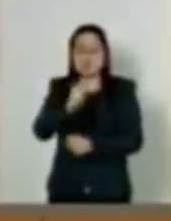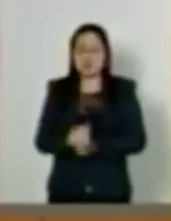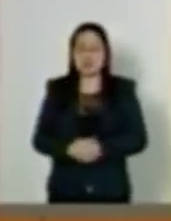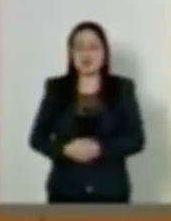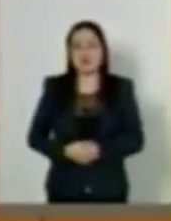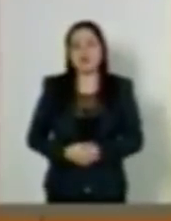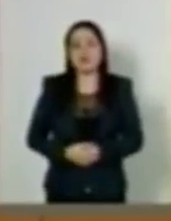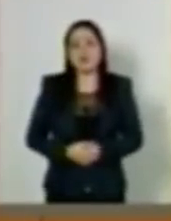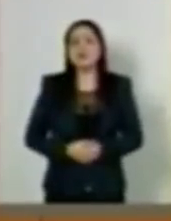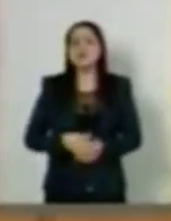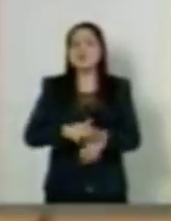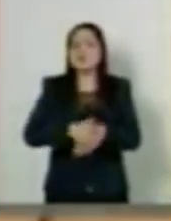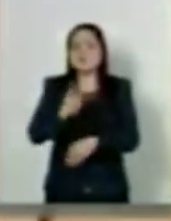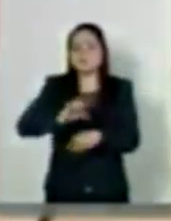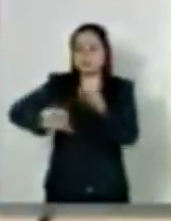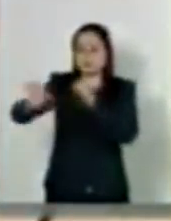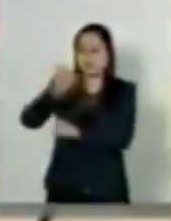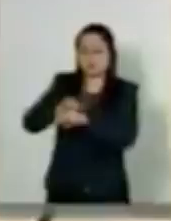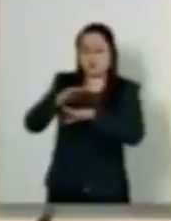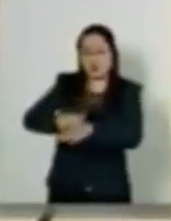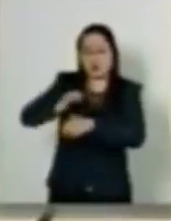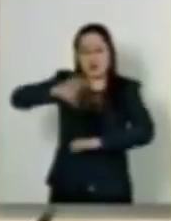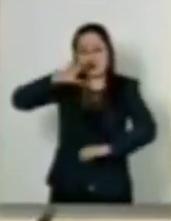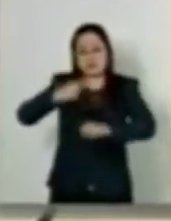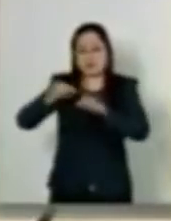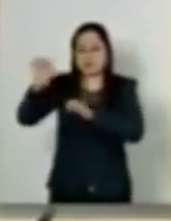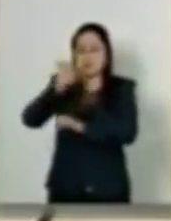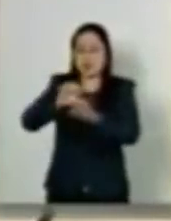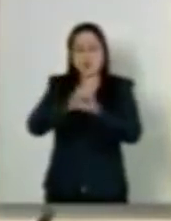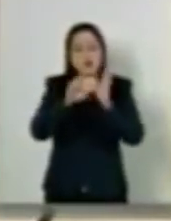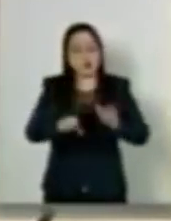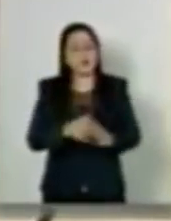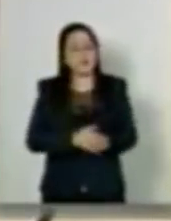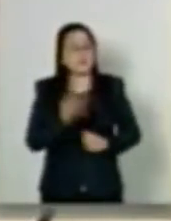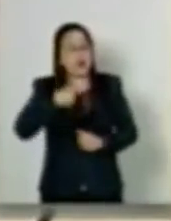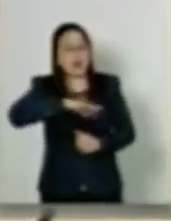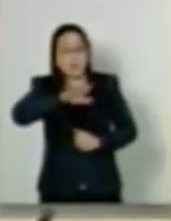incluso al pretender sustituir las competencias de otras autoridades como